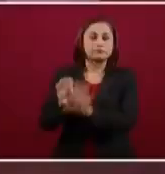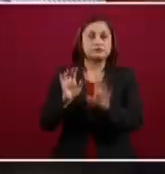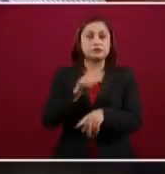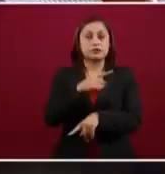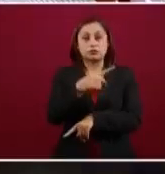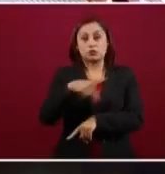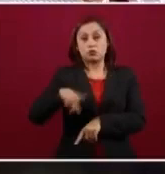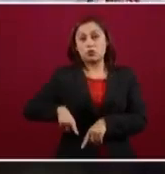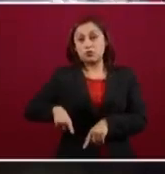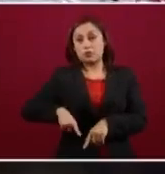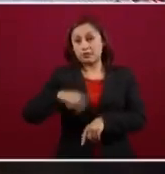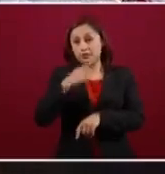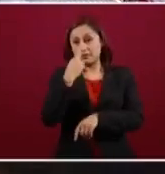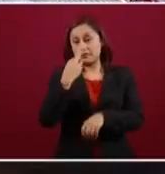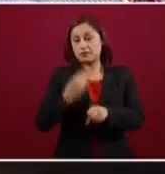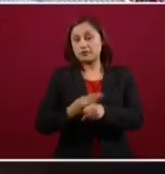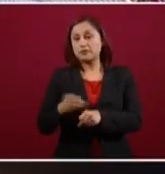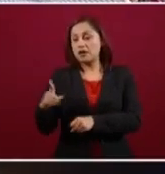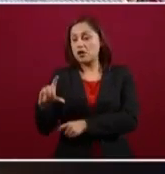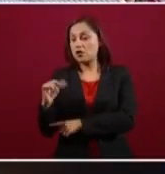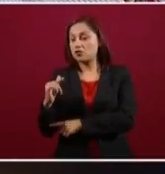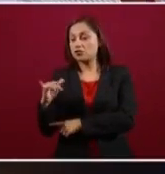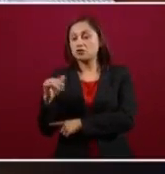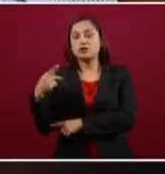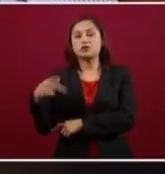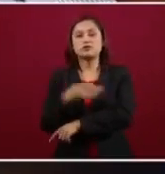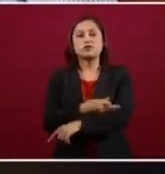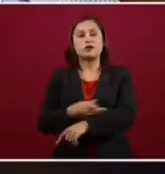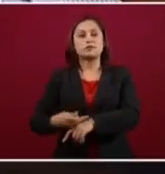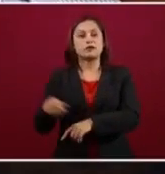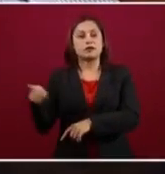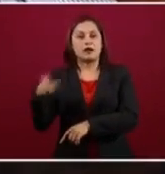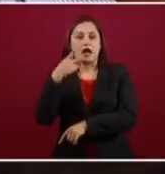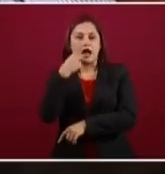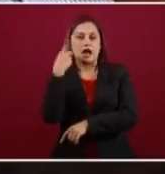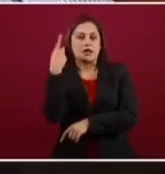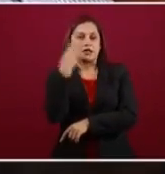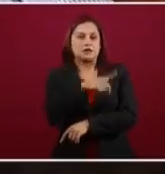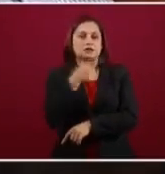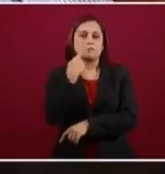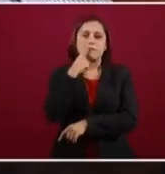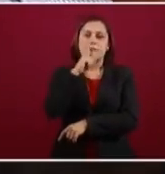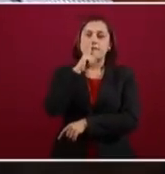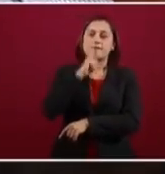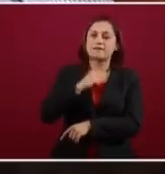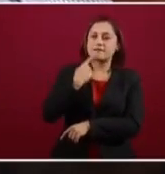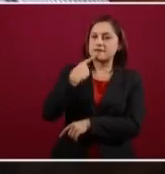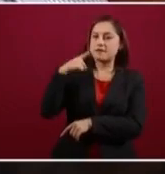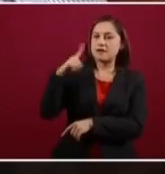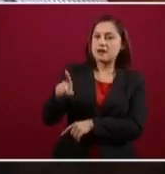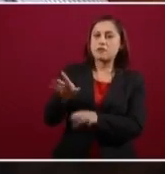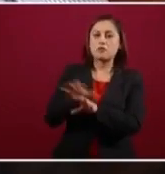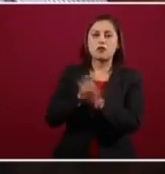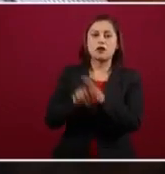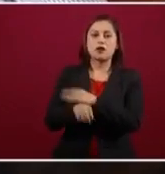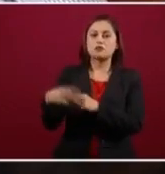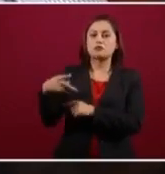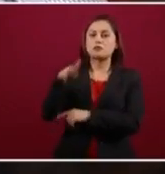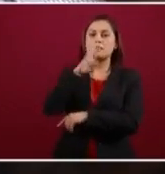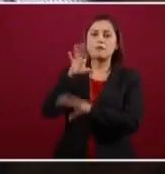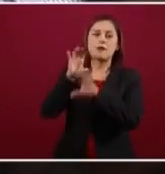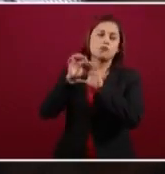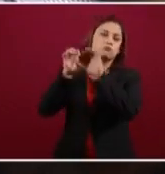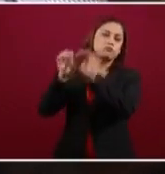su familia, a la cual se le están fincando delitos que asegura pues ni siquiera existen, como la detención de su mamá, mientras